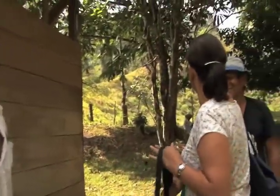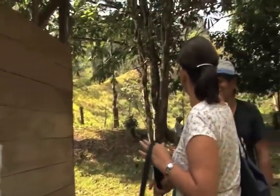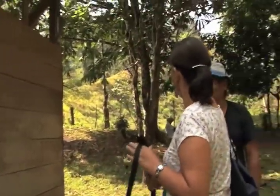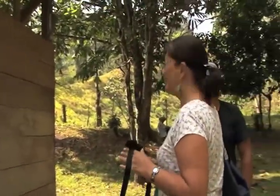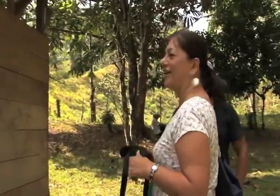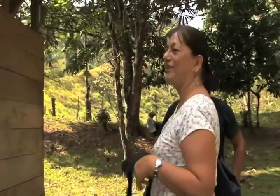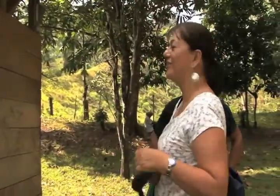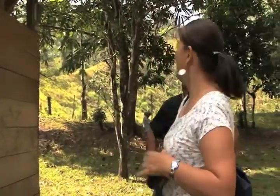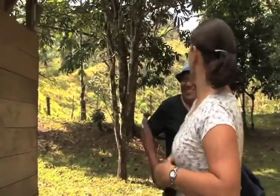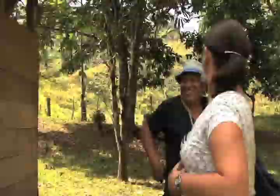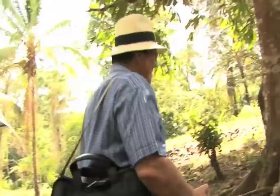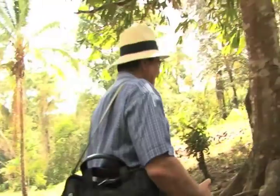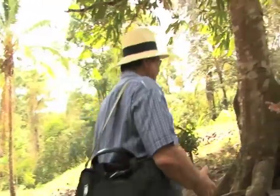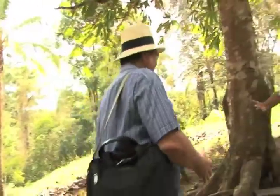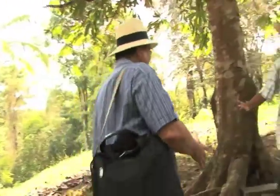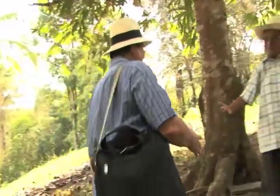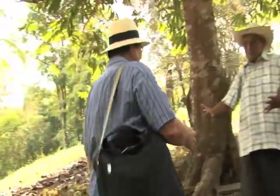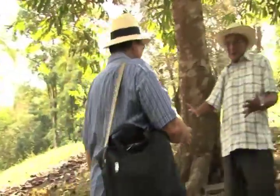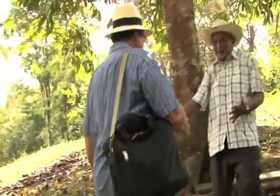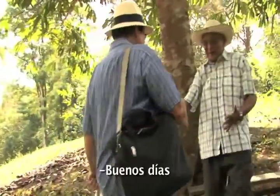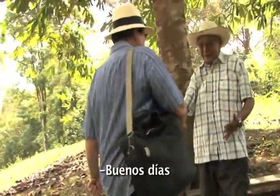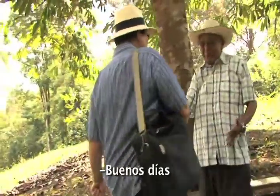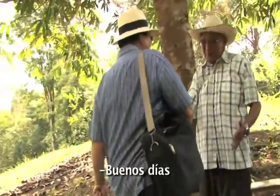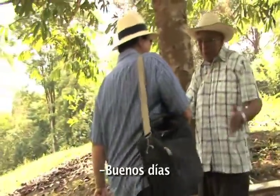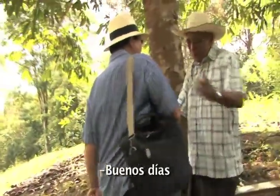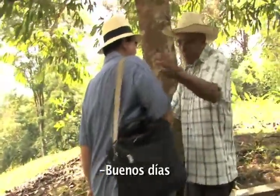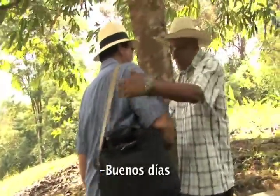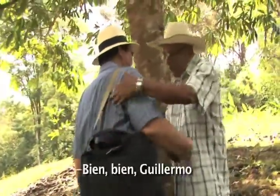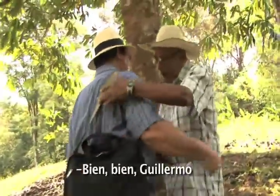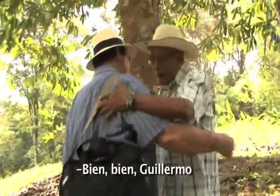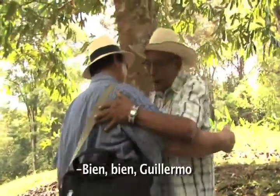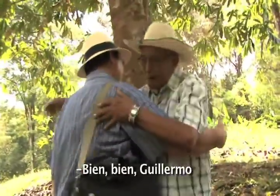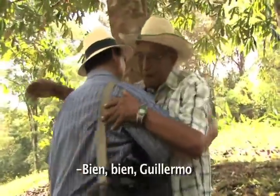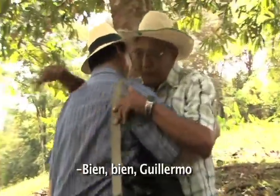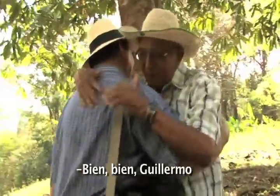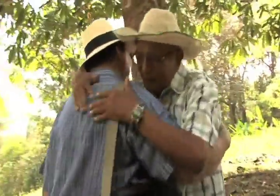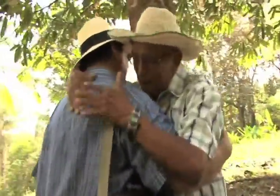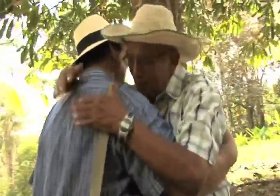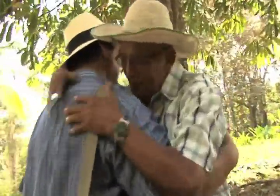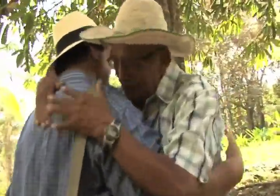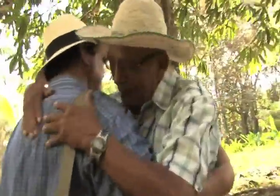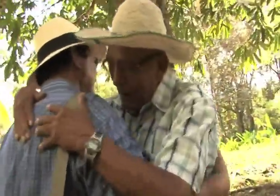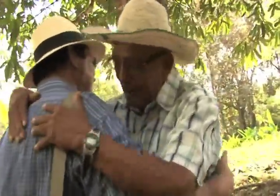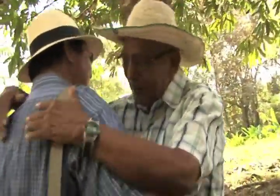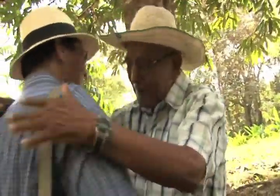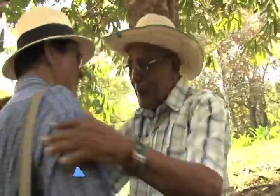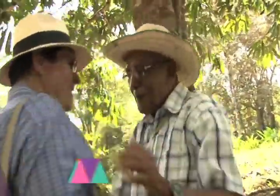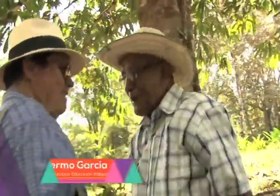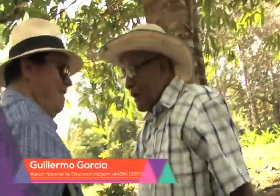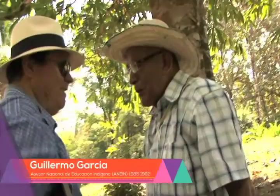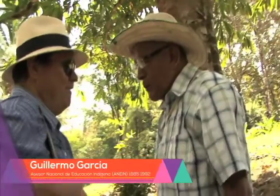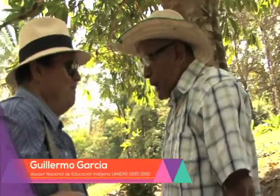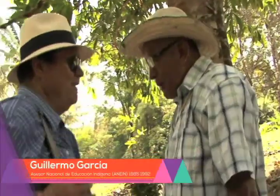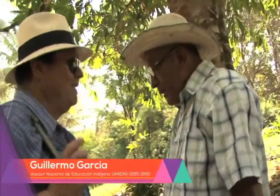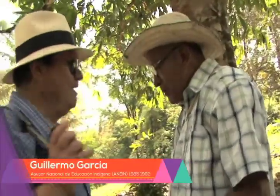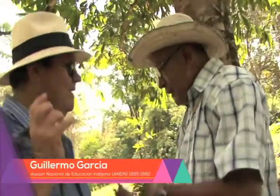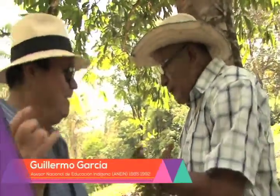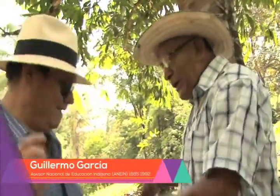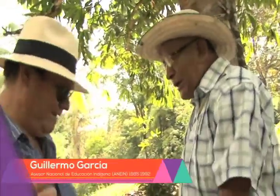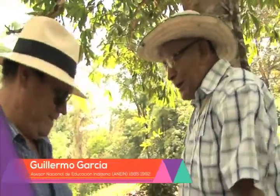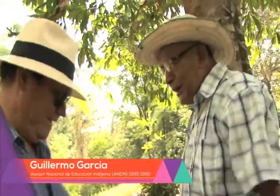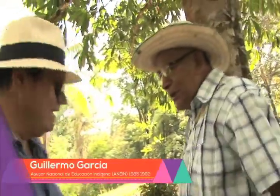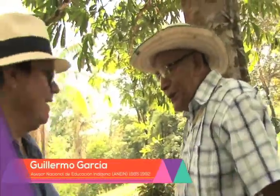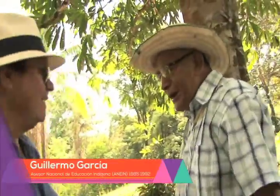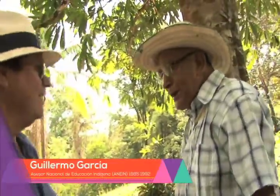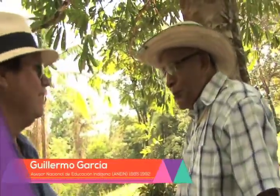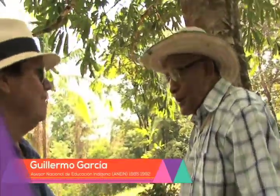Igualmente. Qué bueno. Ya, aquí estamos. Ay, ya, Tore. Muy bien, Guillermo. Bien, qué dicha. Me alegro de verlo. Igualmente. Para ver